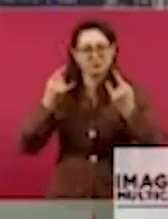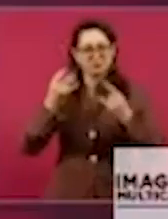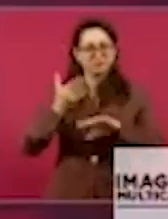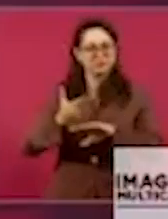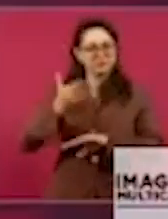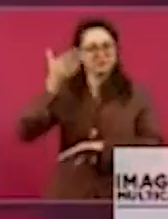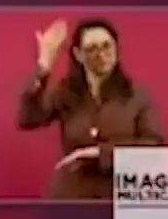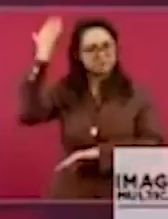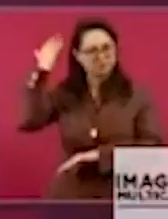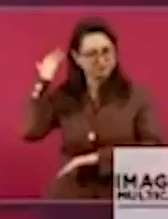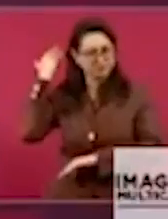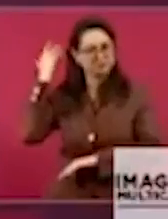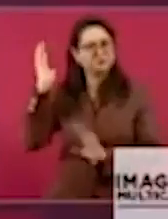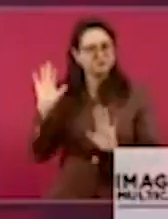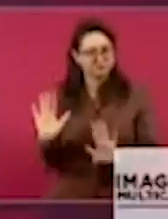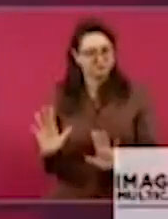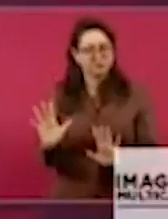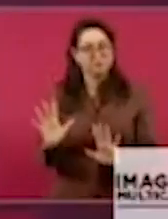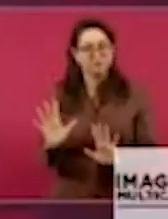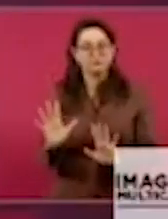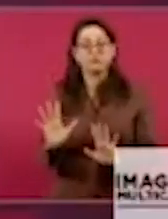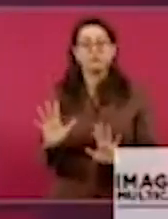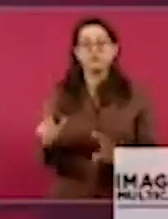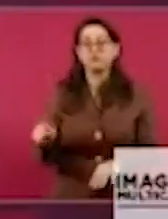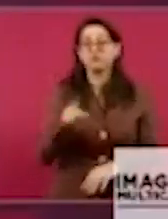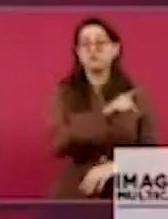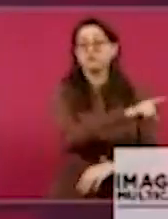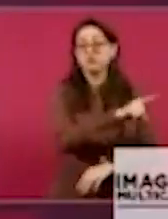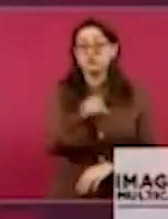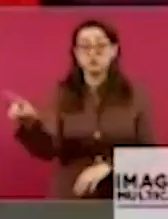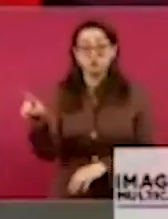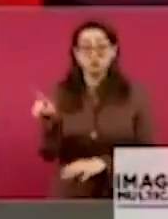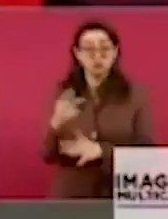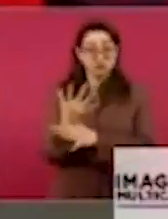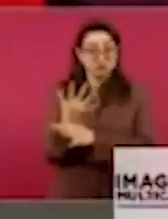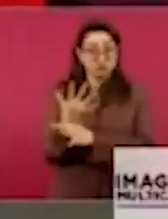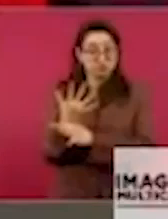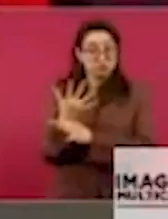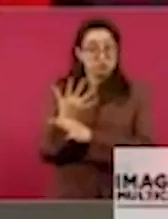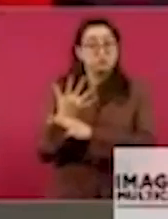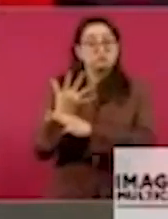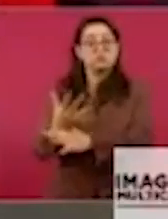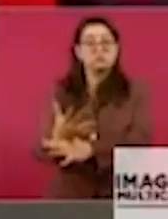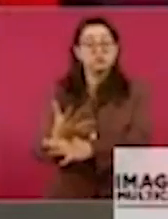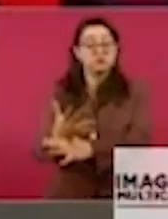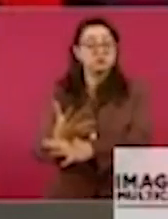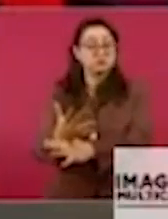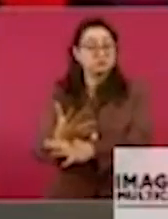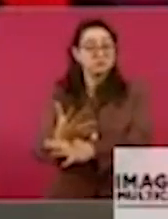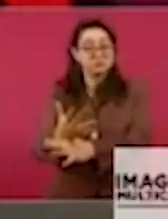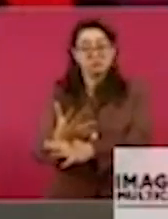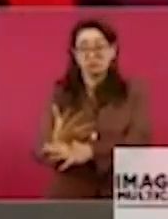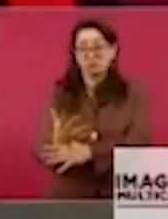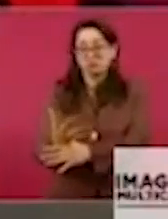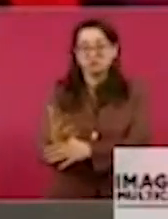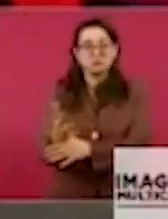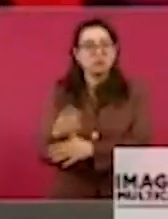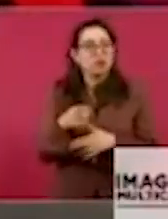hecho de que este es un fenómeno, ¿sí?,